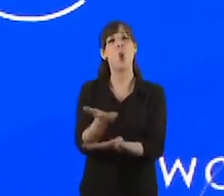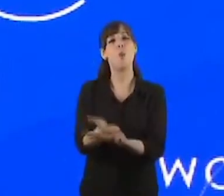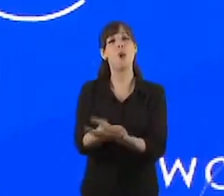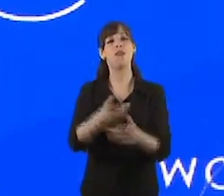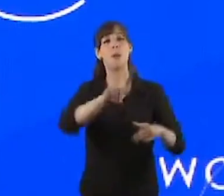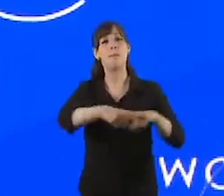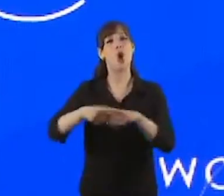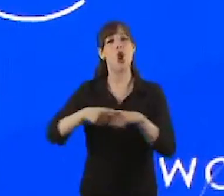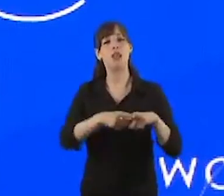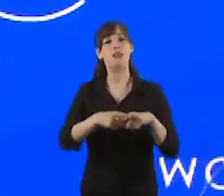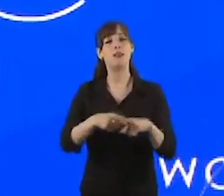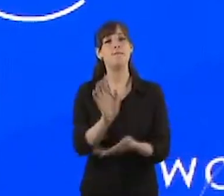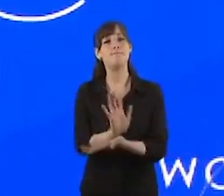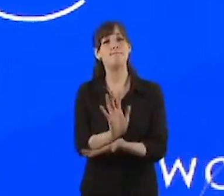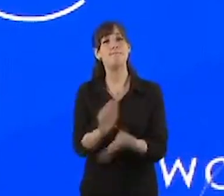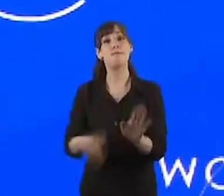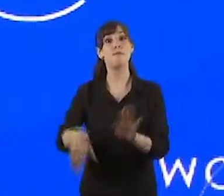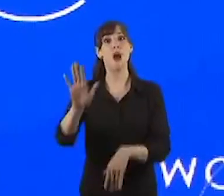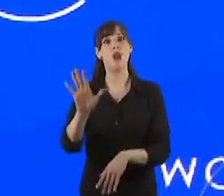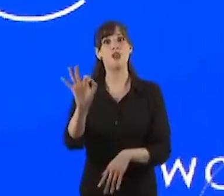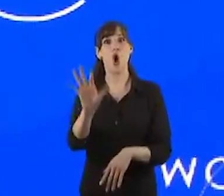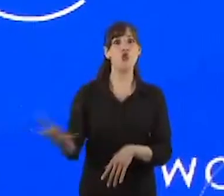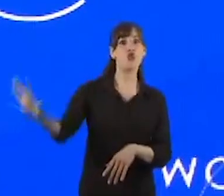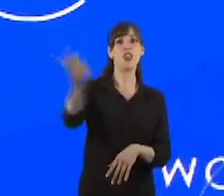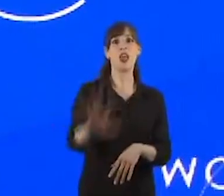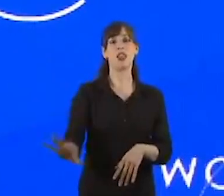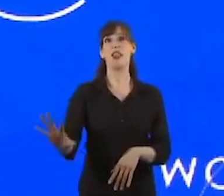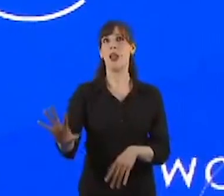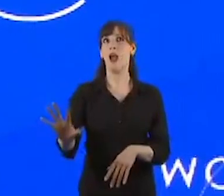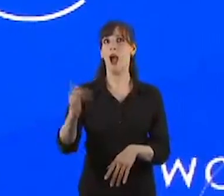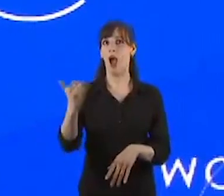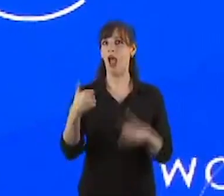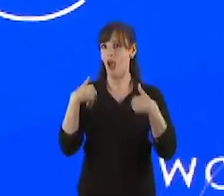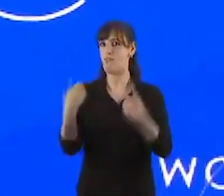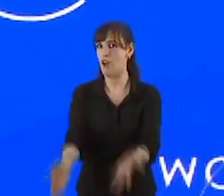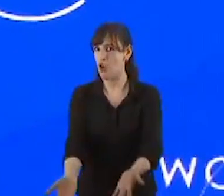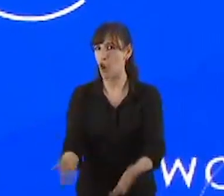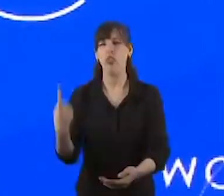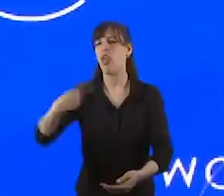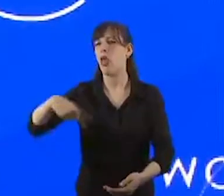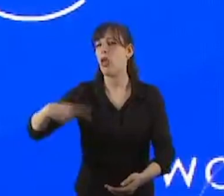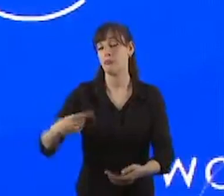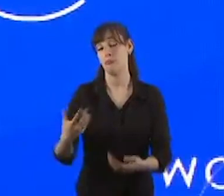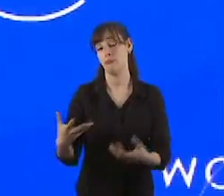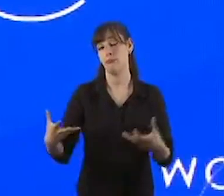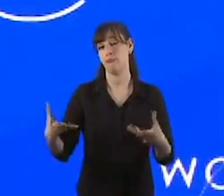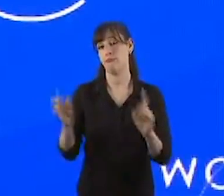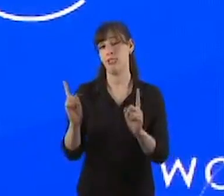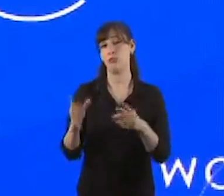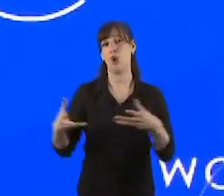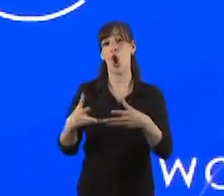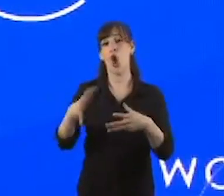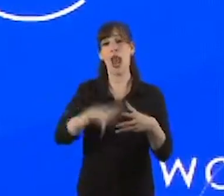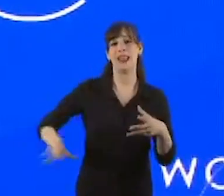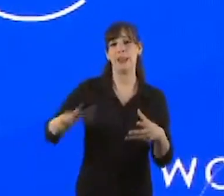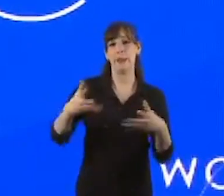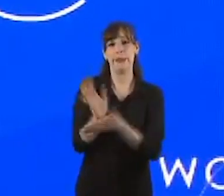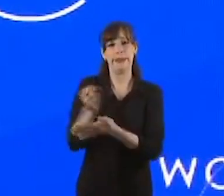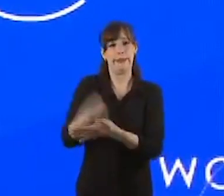la mayoría de los países de Occidente son variantes colectivistas. Ya sea que se declamen